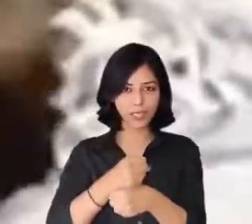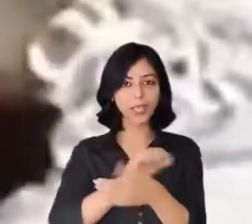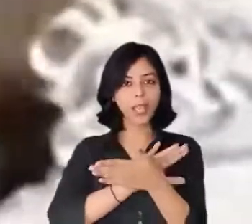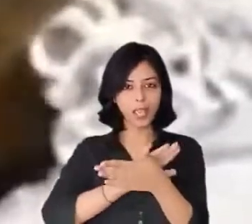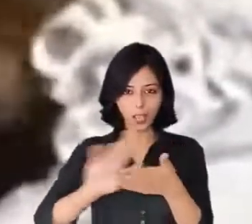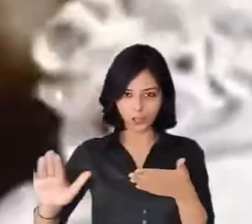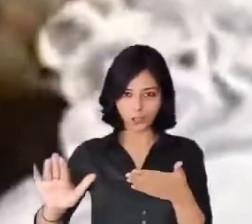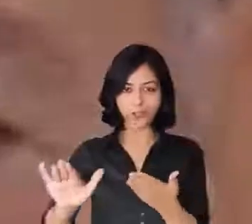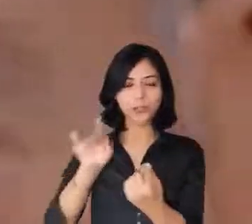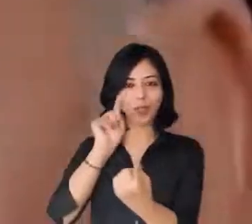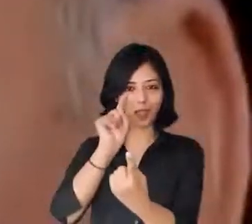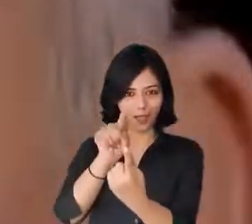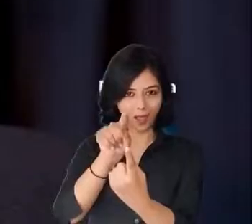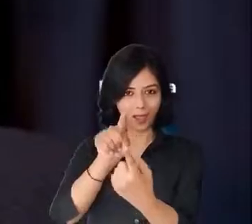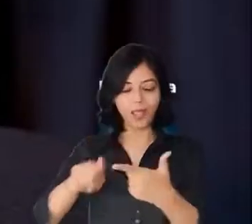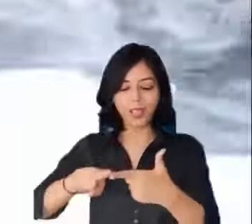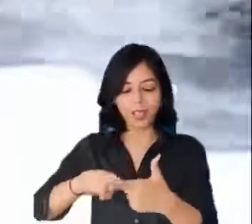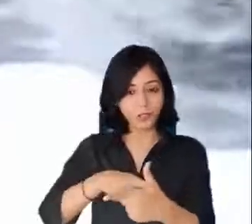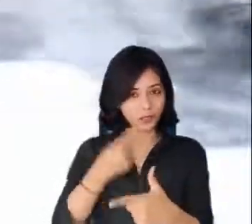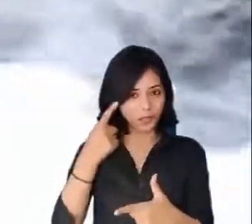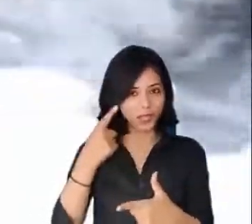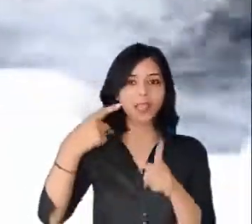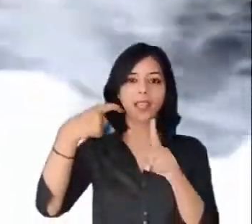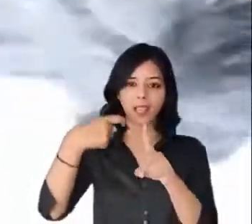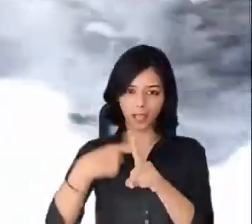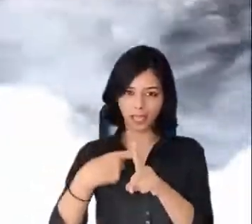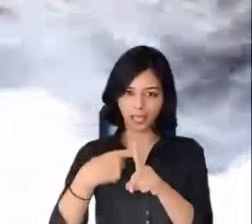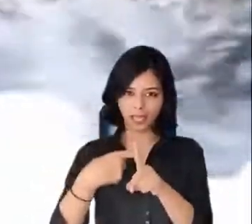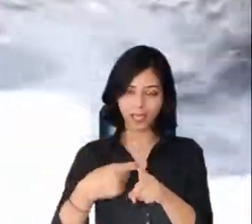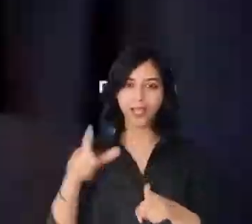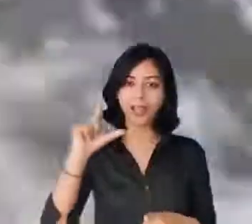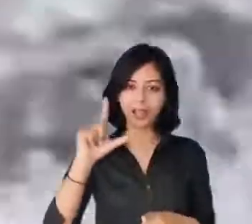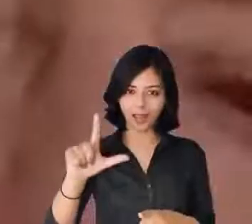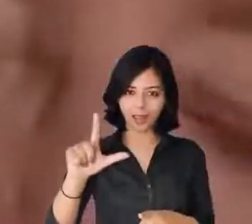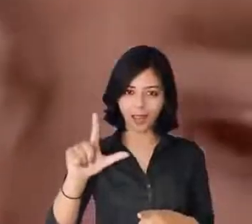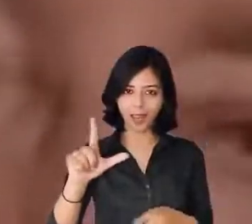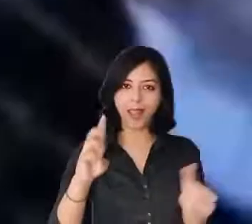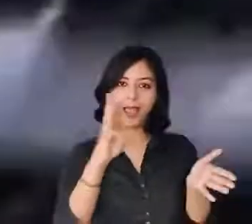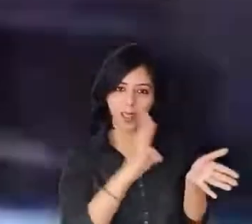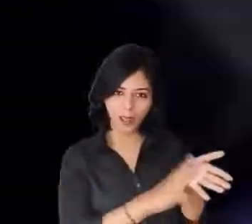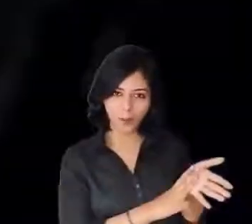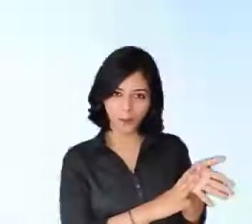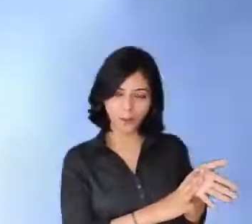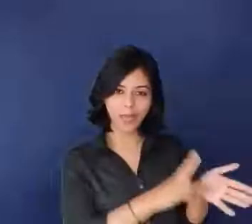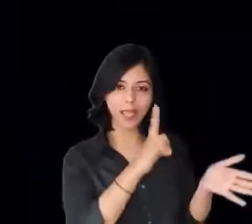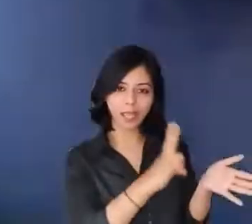crucial. Como el cuerpo estaba en el agua y el agua estaba muy fría, eso nos confundió un poco.